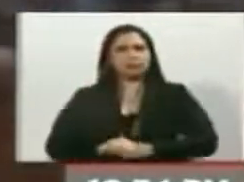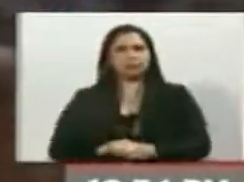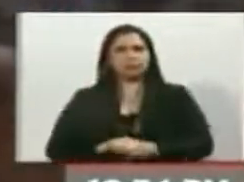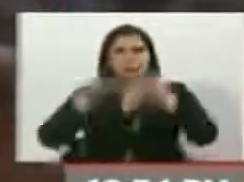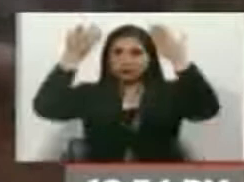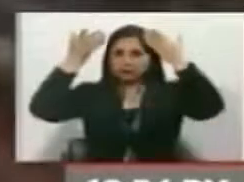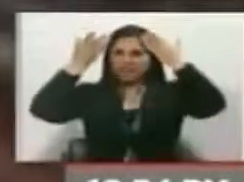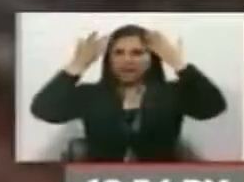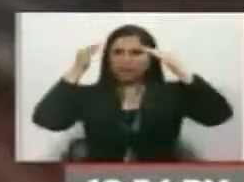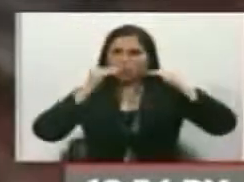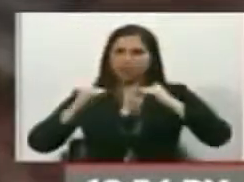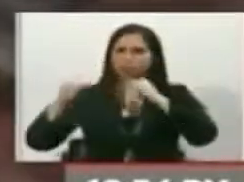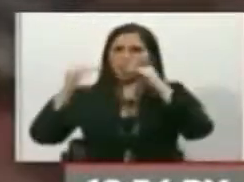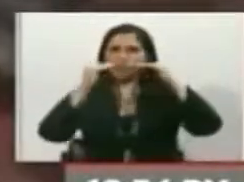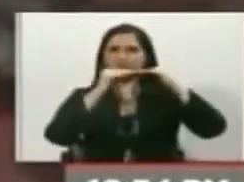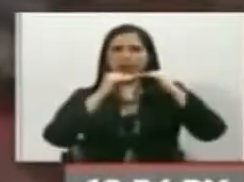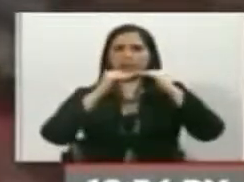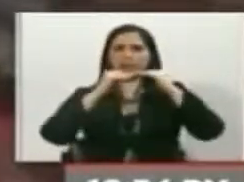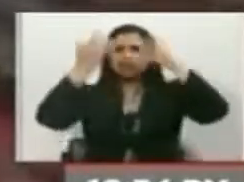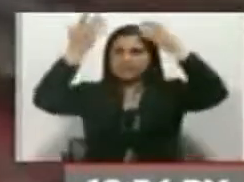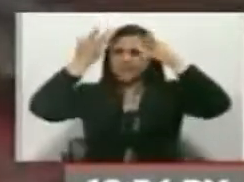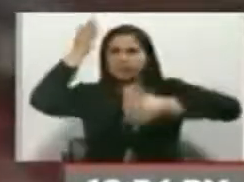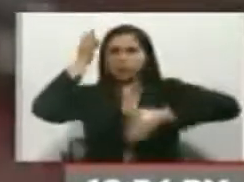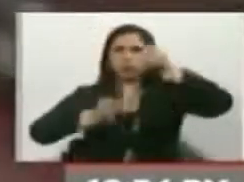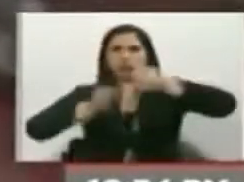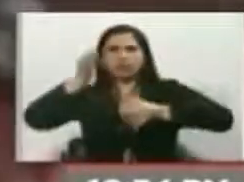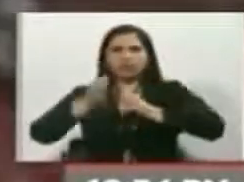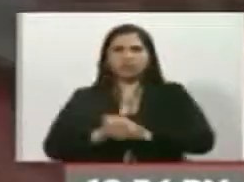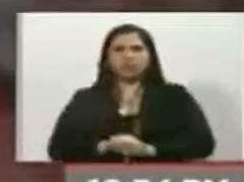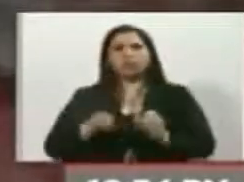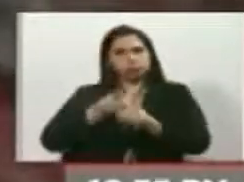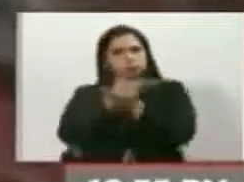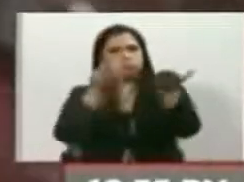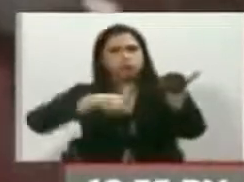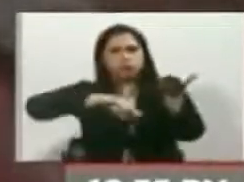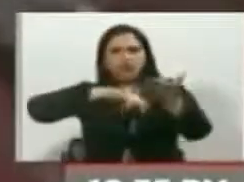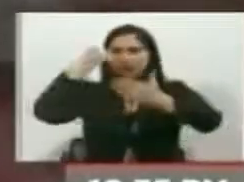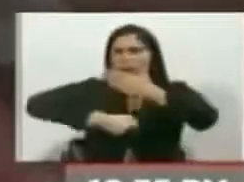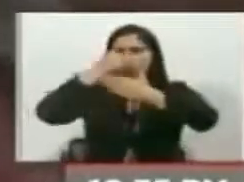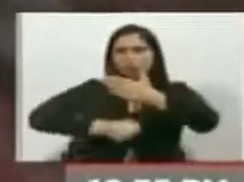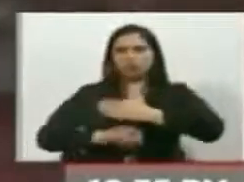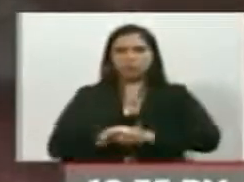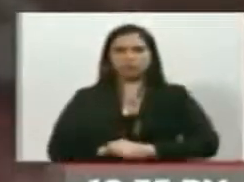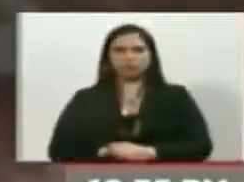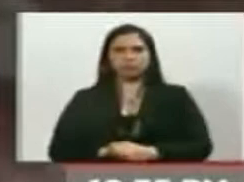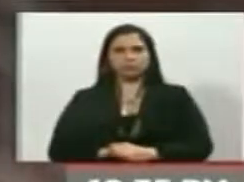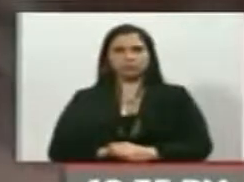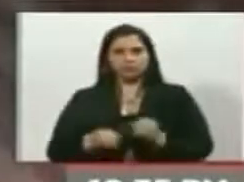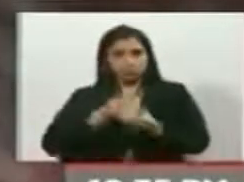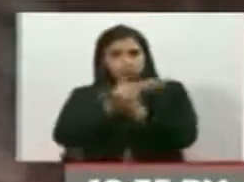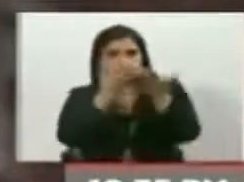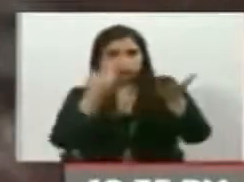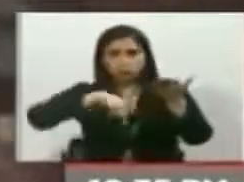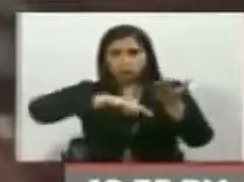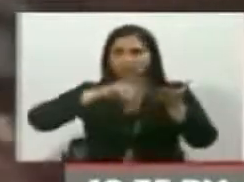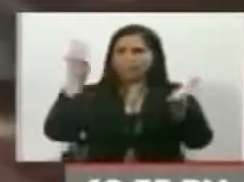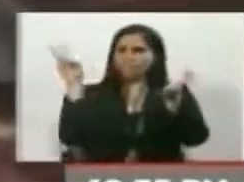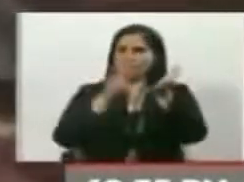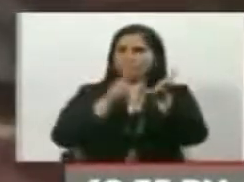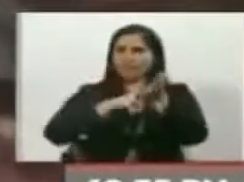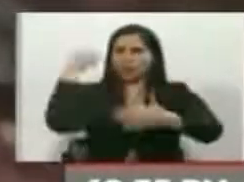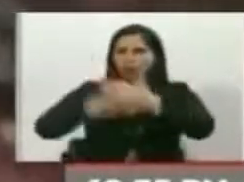reino de la igualdad y el reino de la justicia. Esa es nuestra lucha, esa es nuestra verdadera